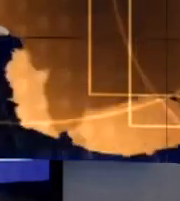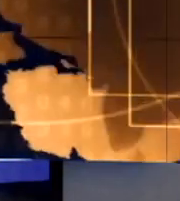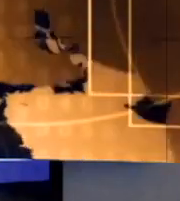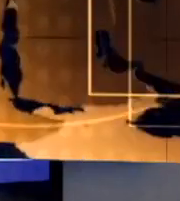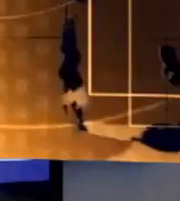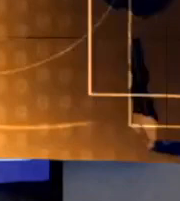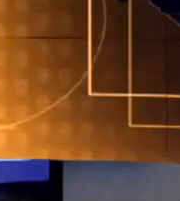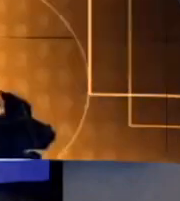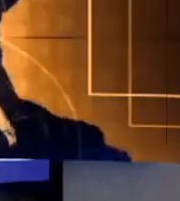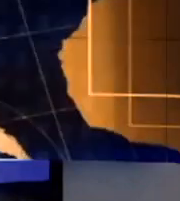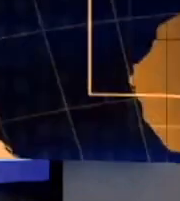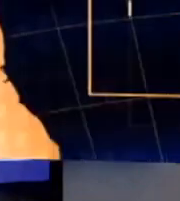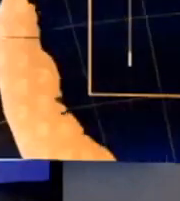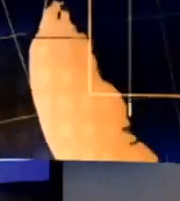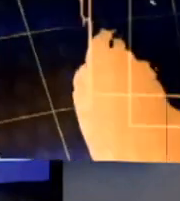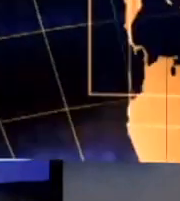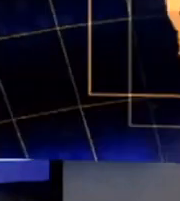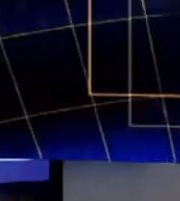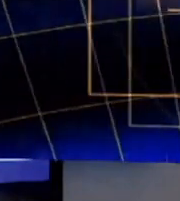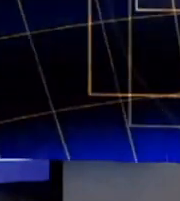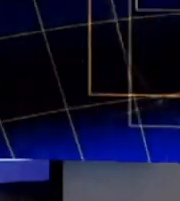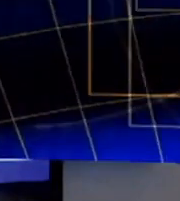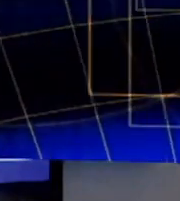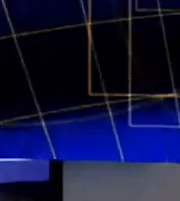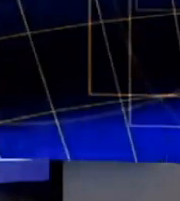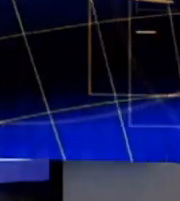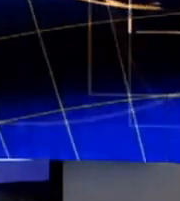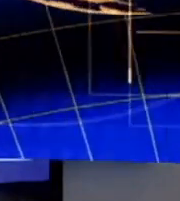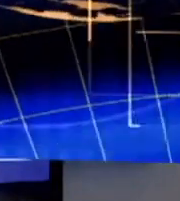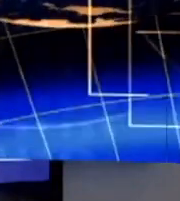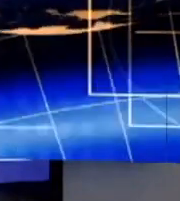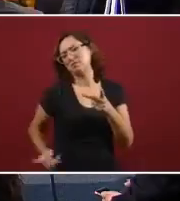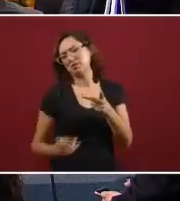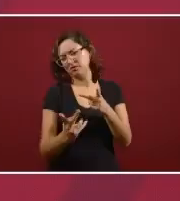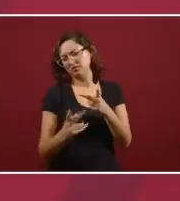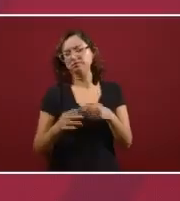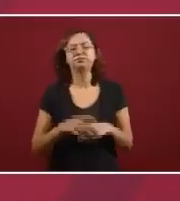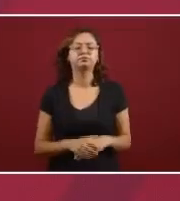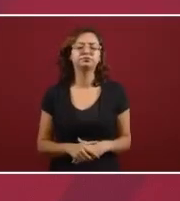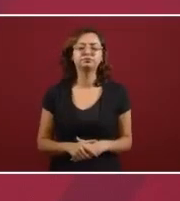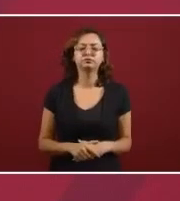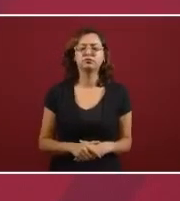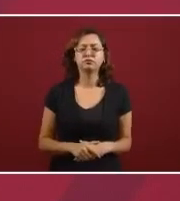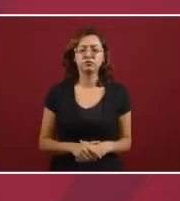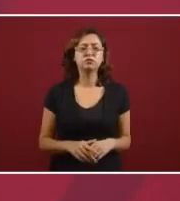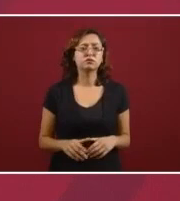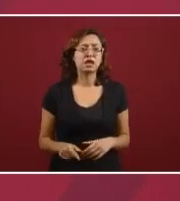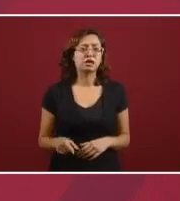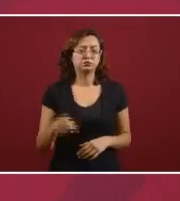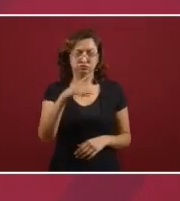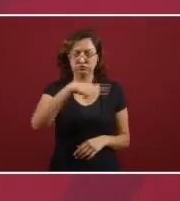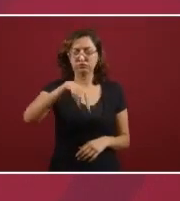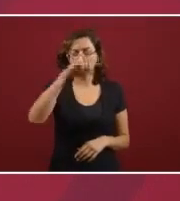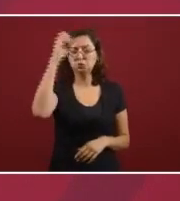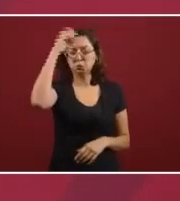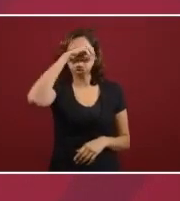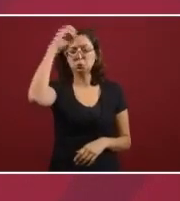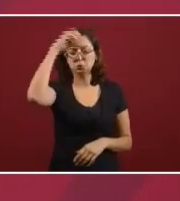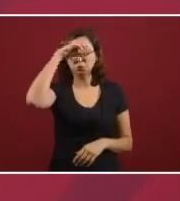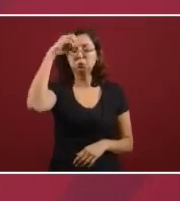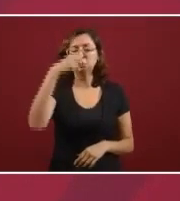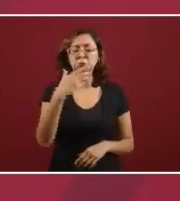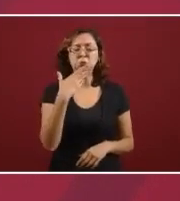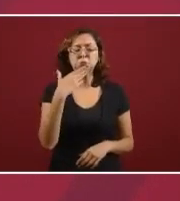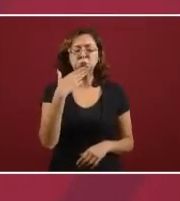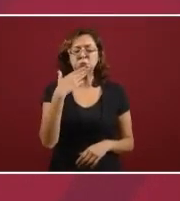Ángeles. ¿Qué fue lo que le dijo el presidente? Pues así es lo que él le respondió. Están en su derecho, pero ahí van a ir